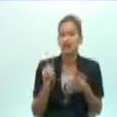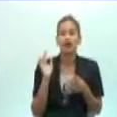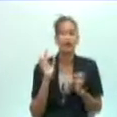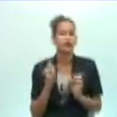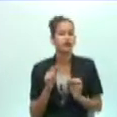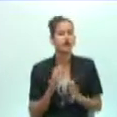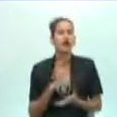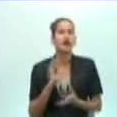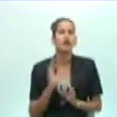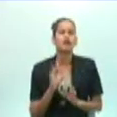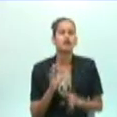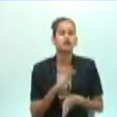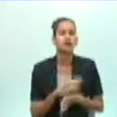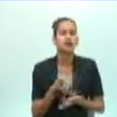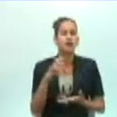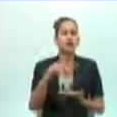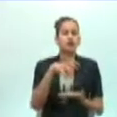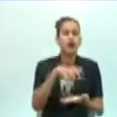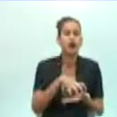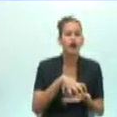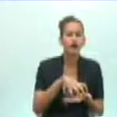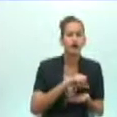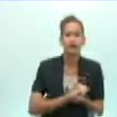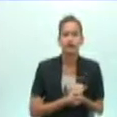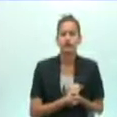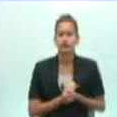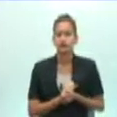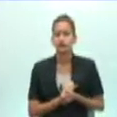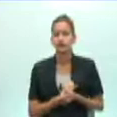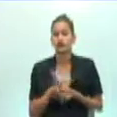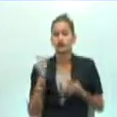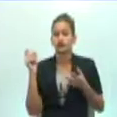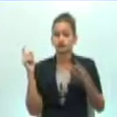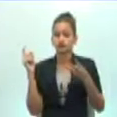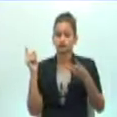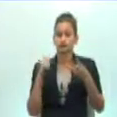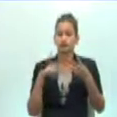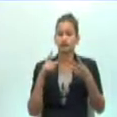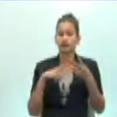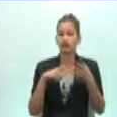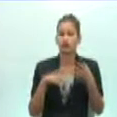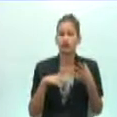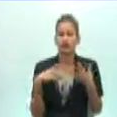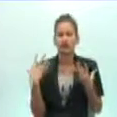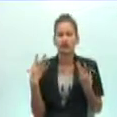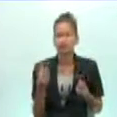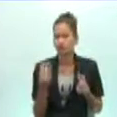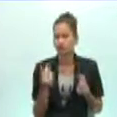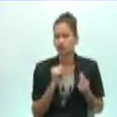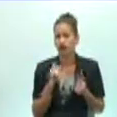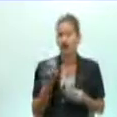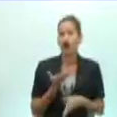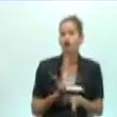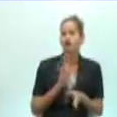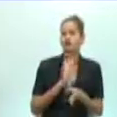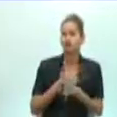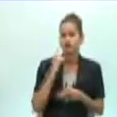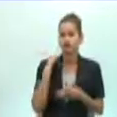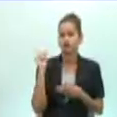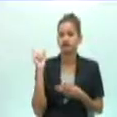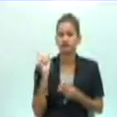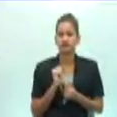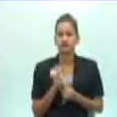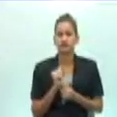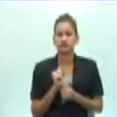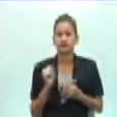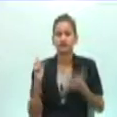de lugar. Preposición, un ejemplo, ante, aunque hay varias, hay muchas en el texto. Contracciones